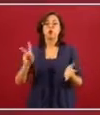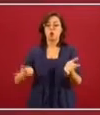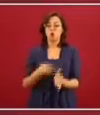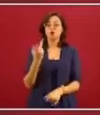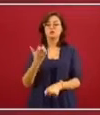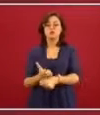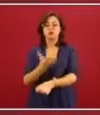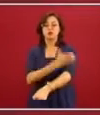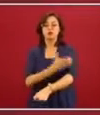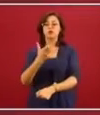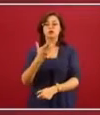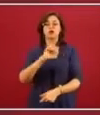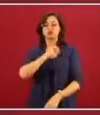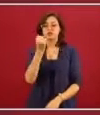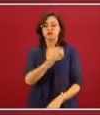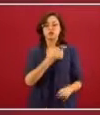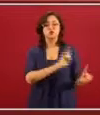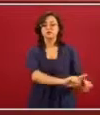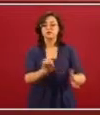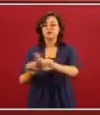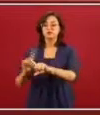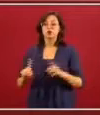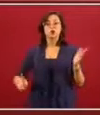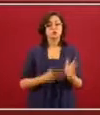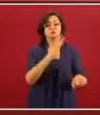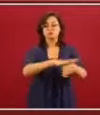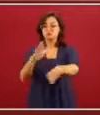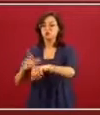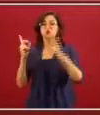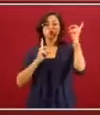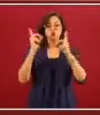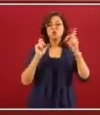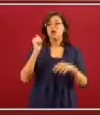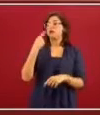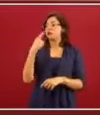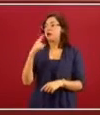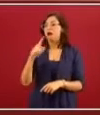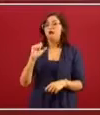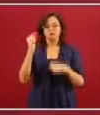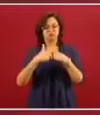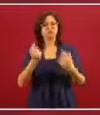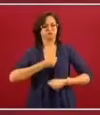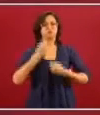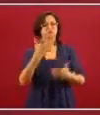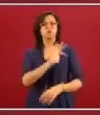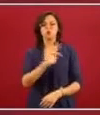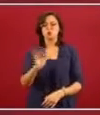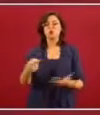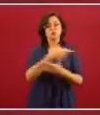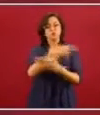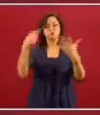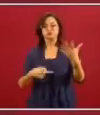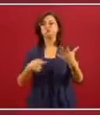colegas en el gremio de salud. Cualquier inquietud, exprésenla. Es decir, es importantísimo. Sus señalamientos